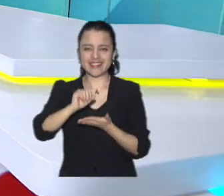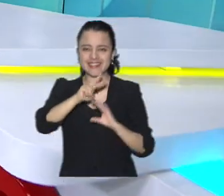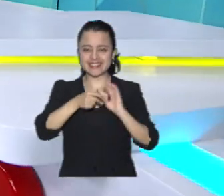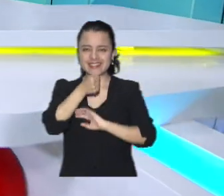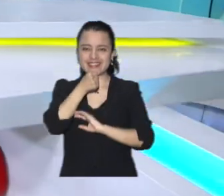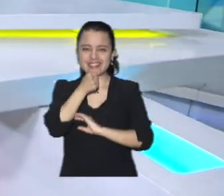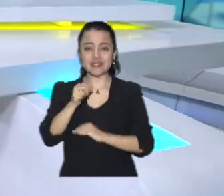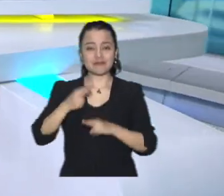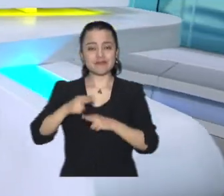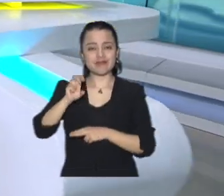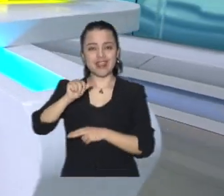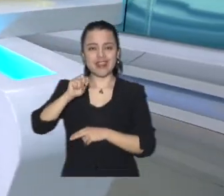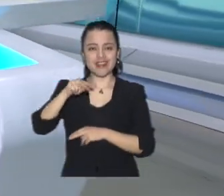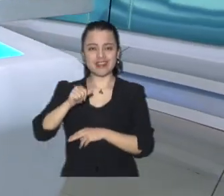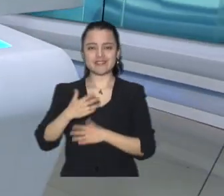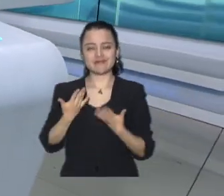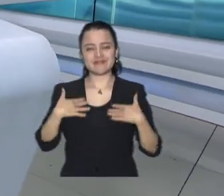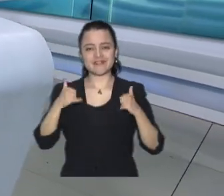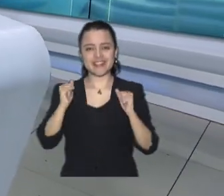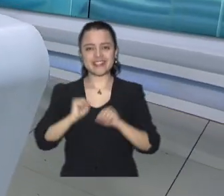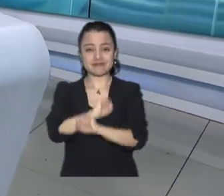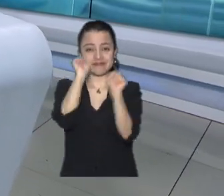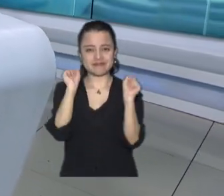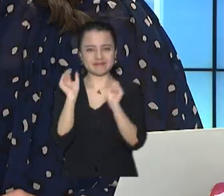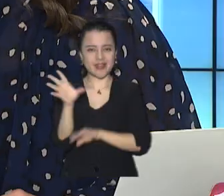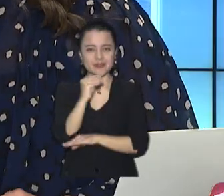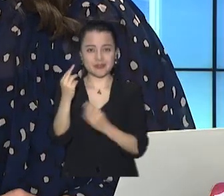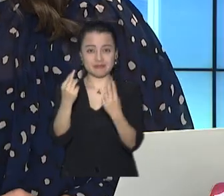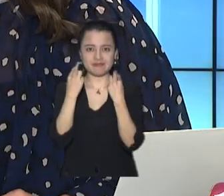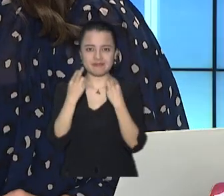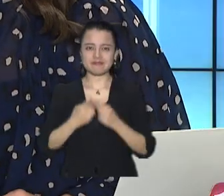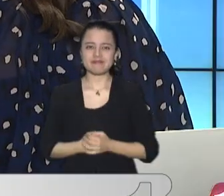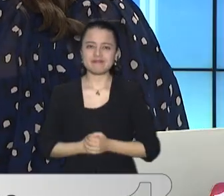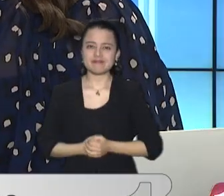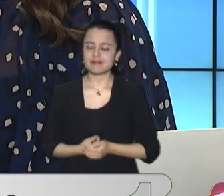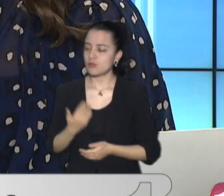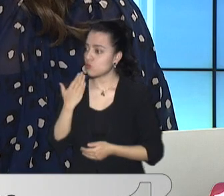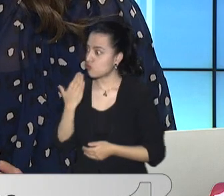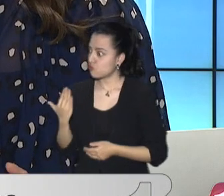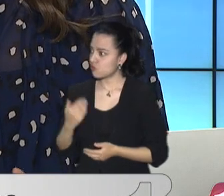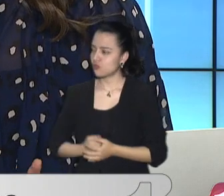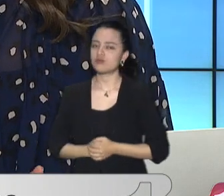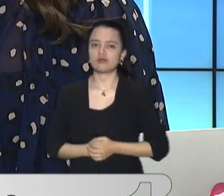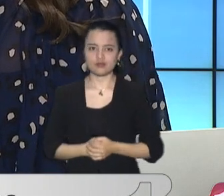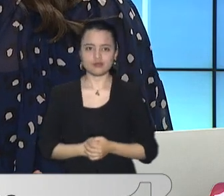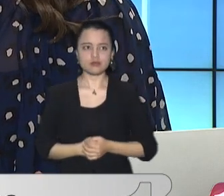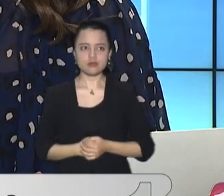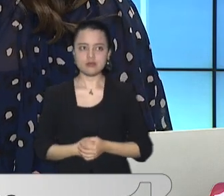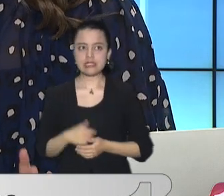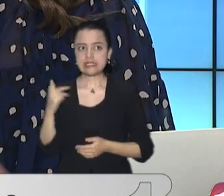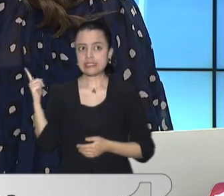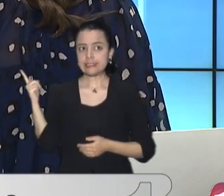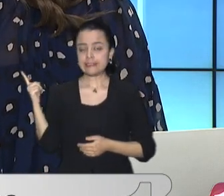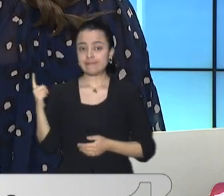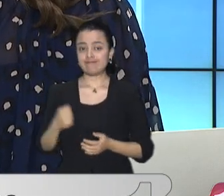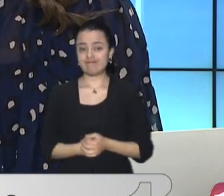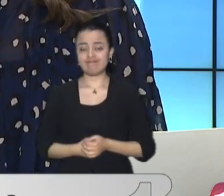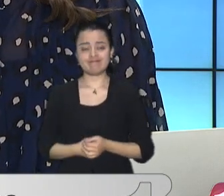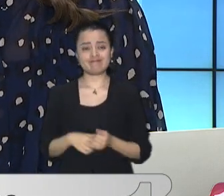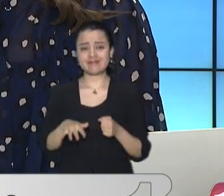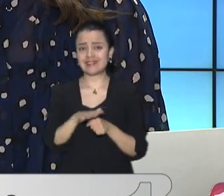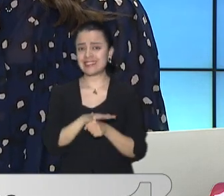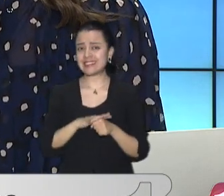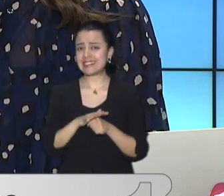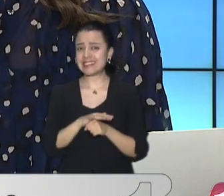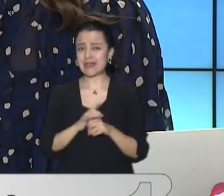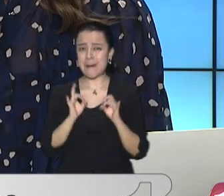1, CMI, informó Ana Mercedes Ariza. Feliz mañana para todos. Ana Mercedes, muchas gracias. Y en un verdadero drama familiar se convirtió el caso